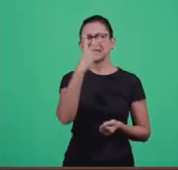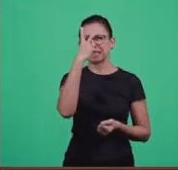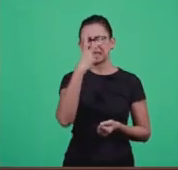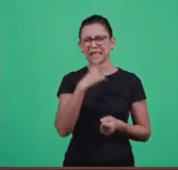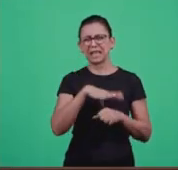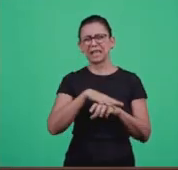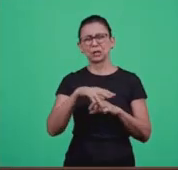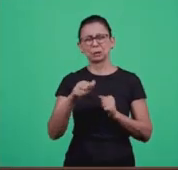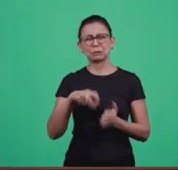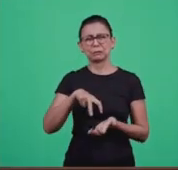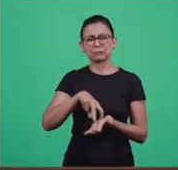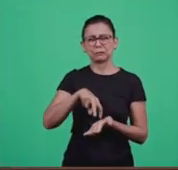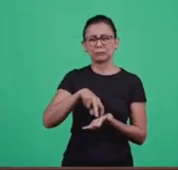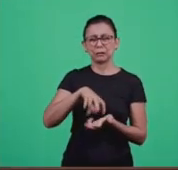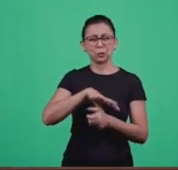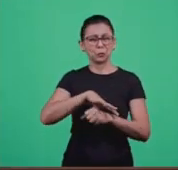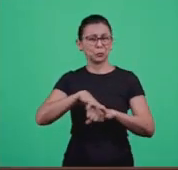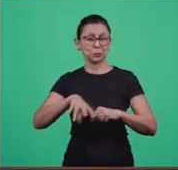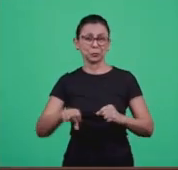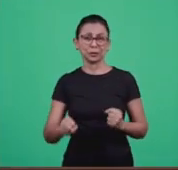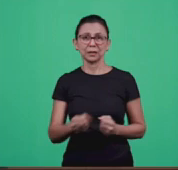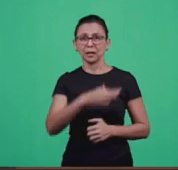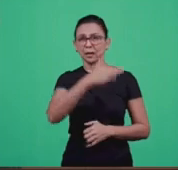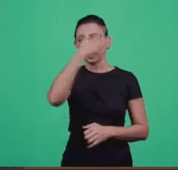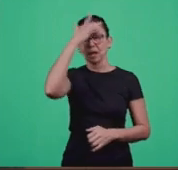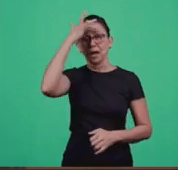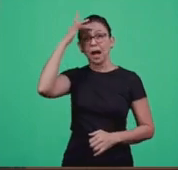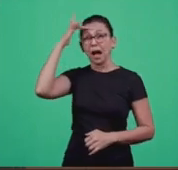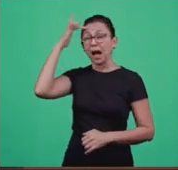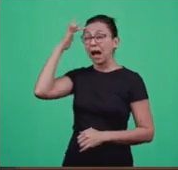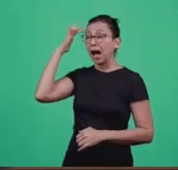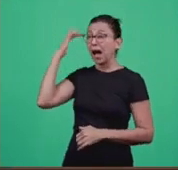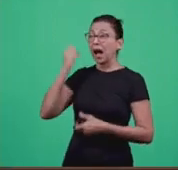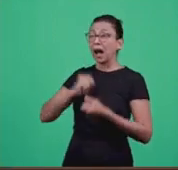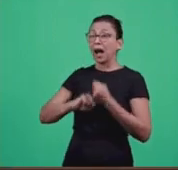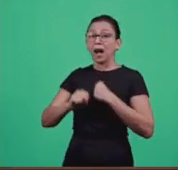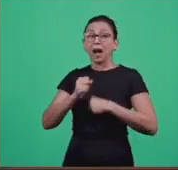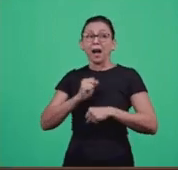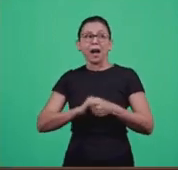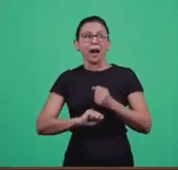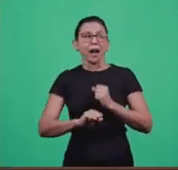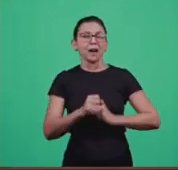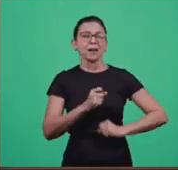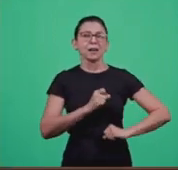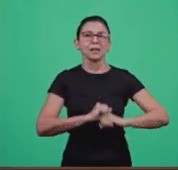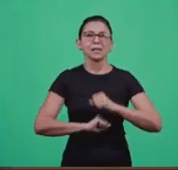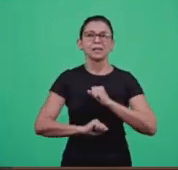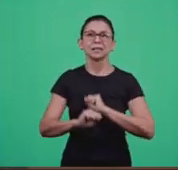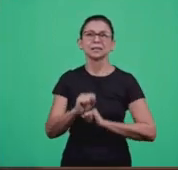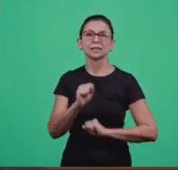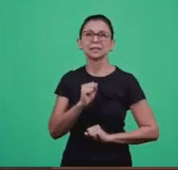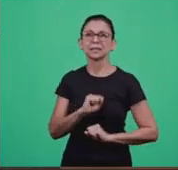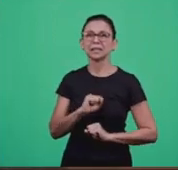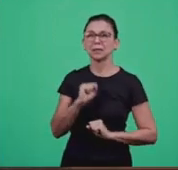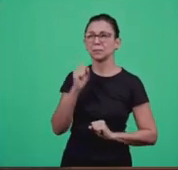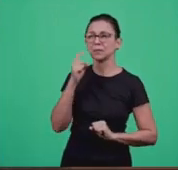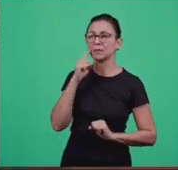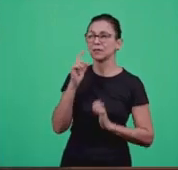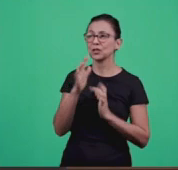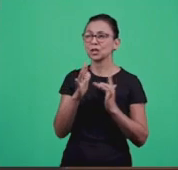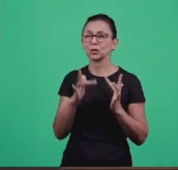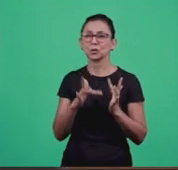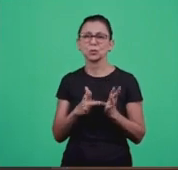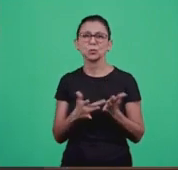eran curadas, ciegos, cojos. Y las personas estaban locas de oír la palabra del